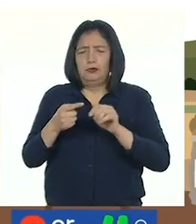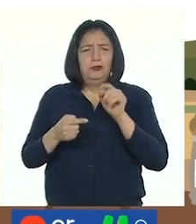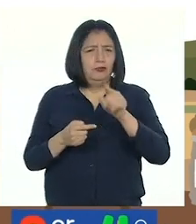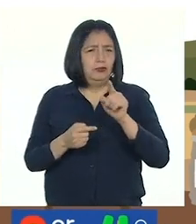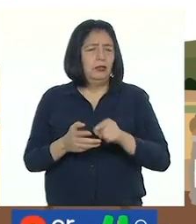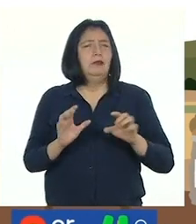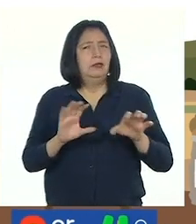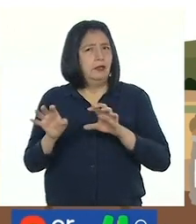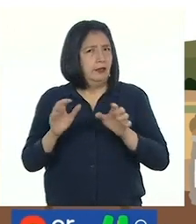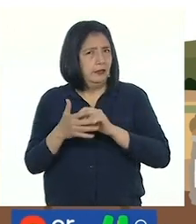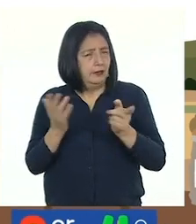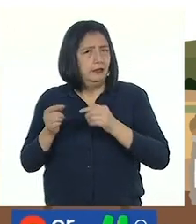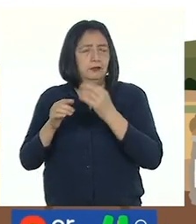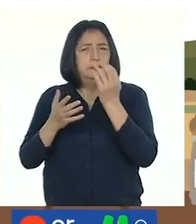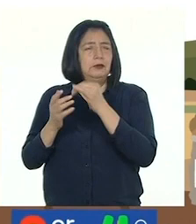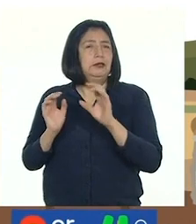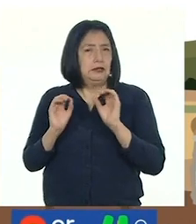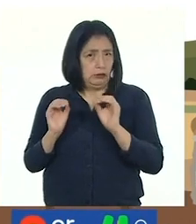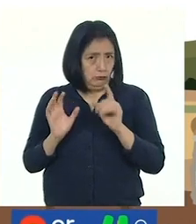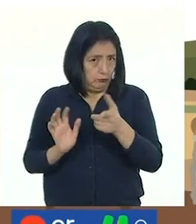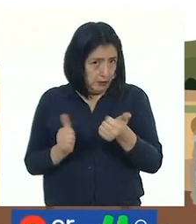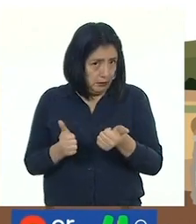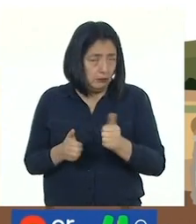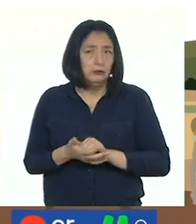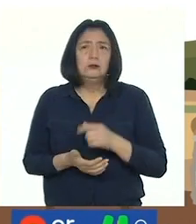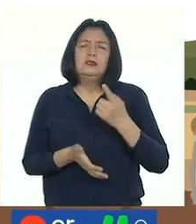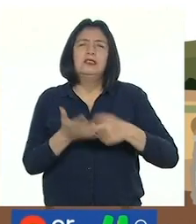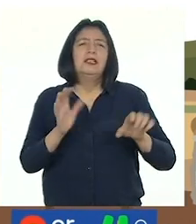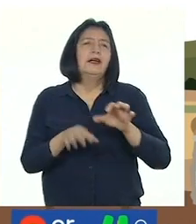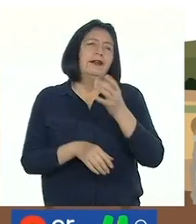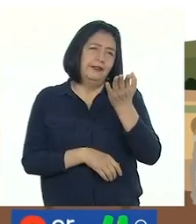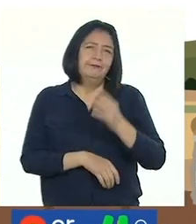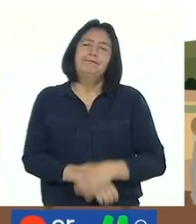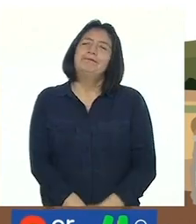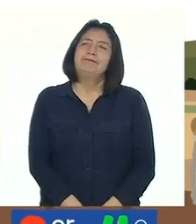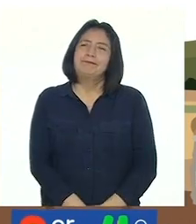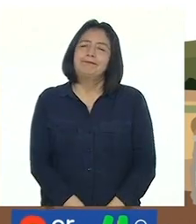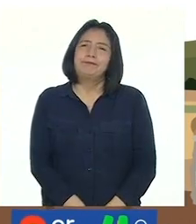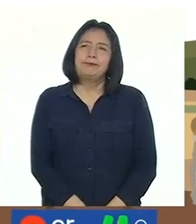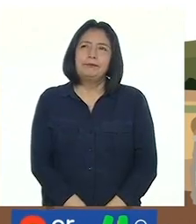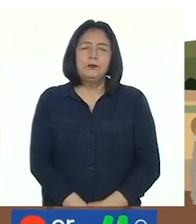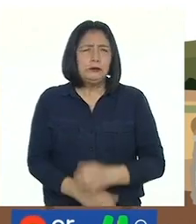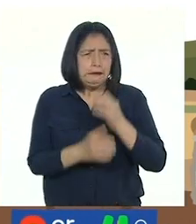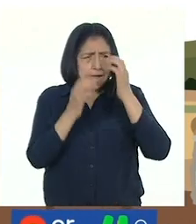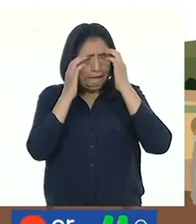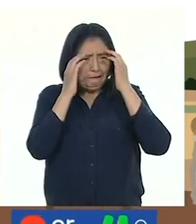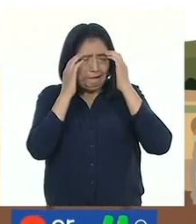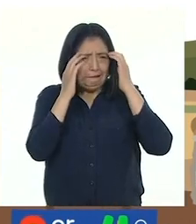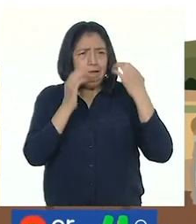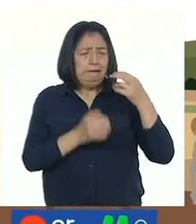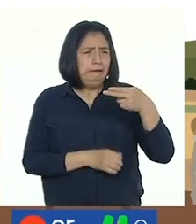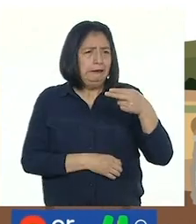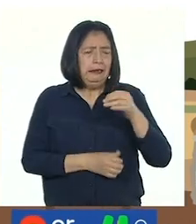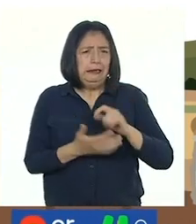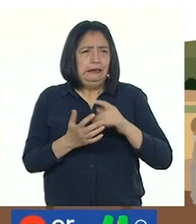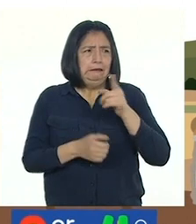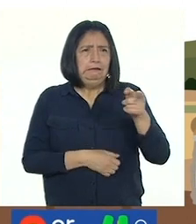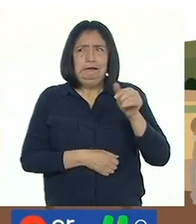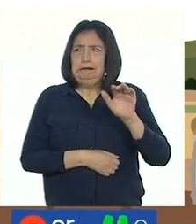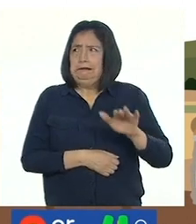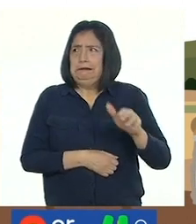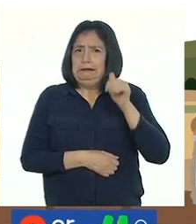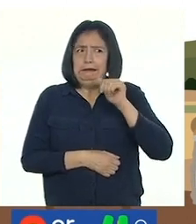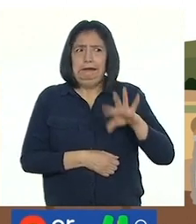cero. ¿Están listos? ¿Ahora qué harán, Héctor y Tito? ¡Oh no, Héctor! Parece que la